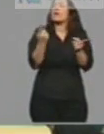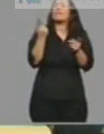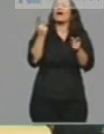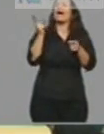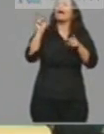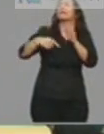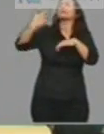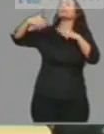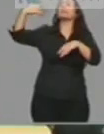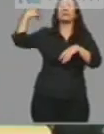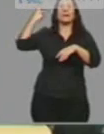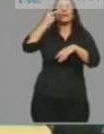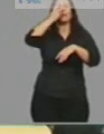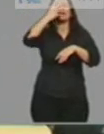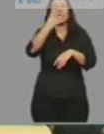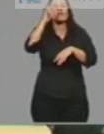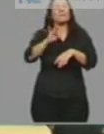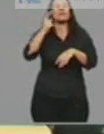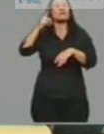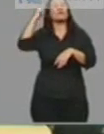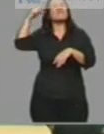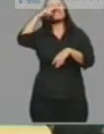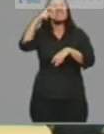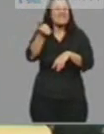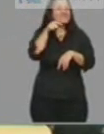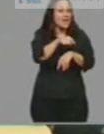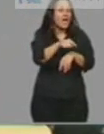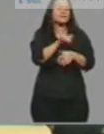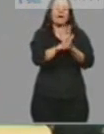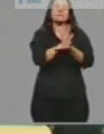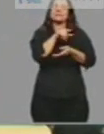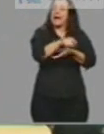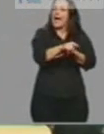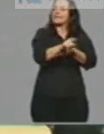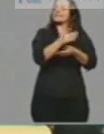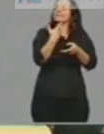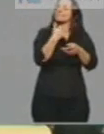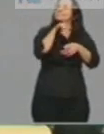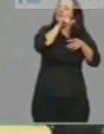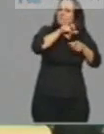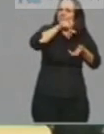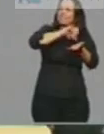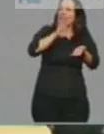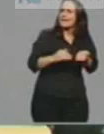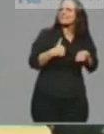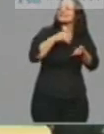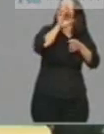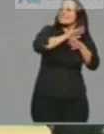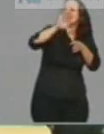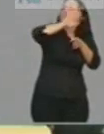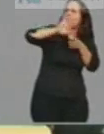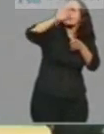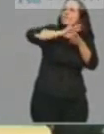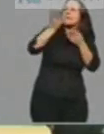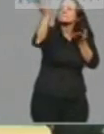proviene ya desde el 24 de marzo de 1976, cuando el país comienza a endeudarse cada vez más y a hacer